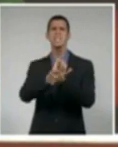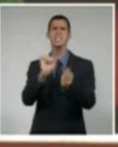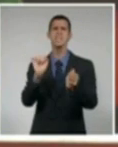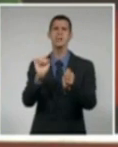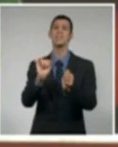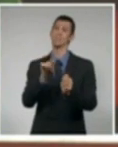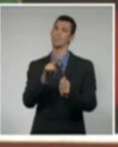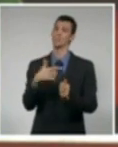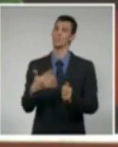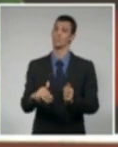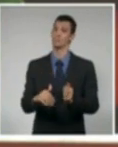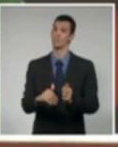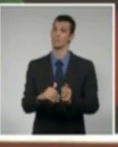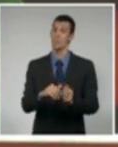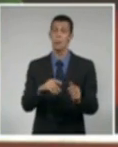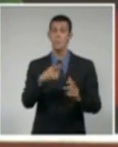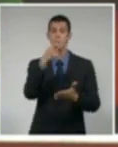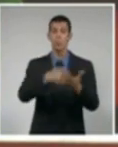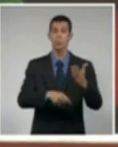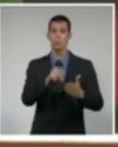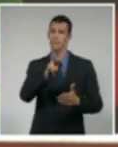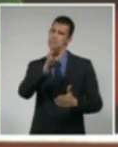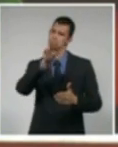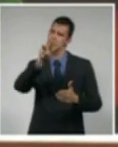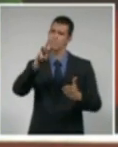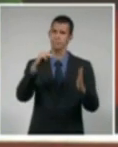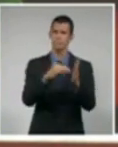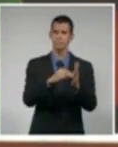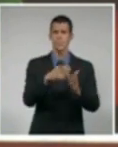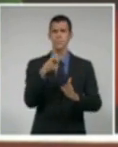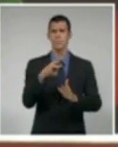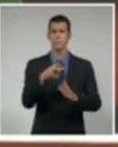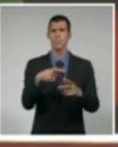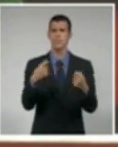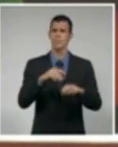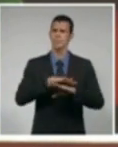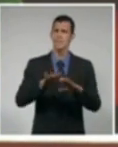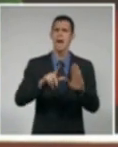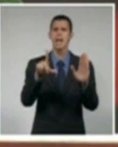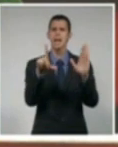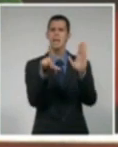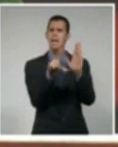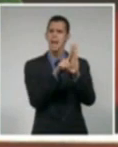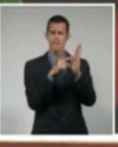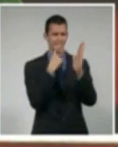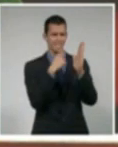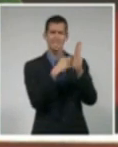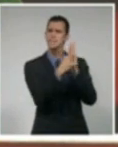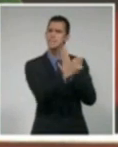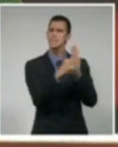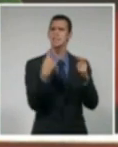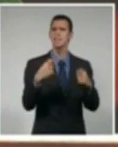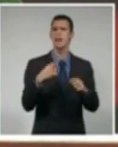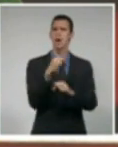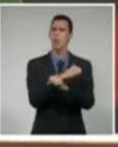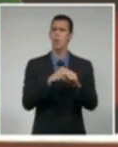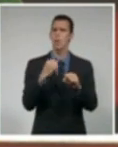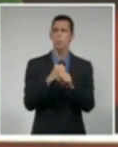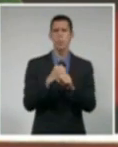aplicar el decreto 14 del 2012 aprobado por no uso incorrecto del nasobuco, 108